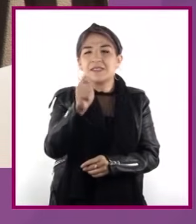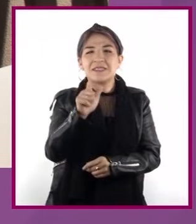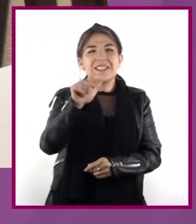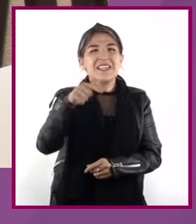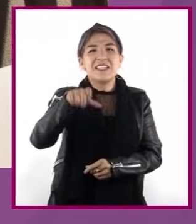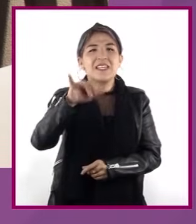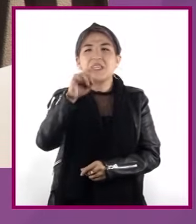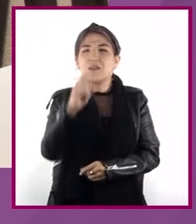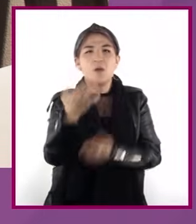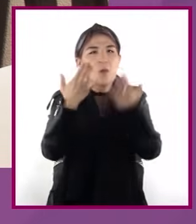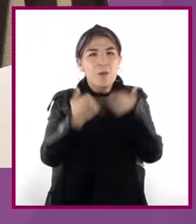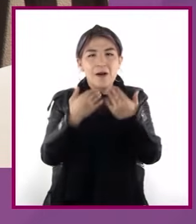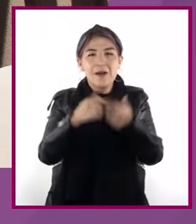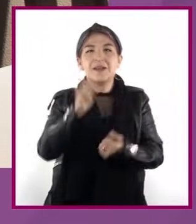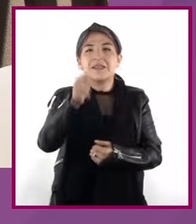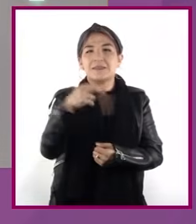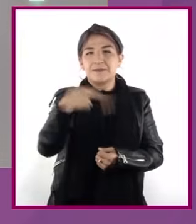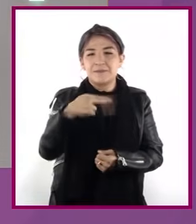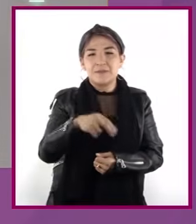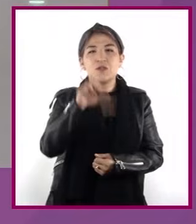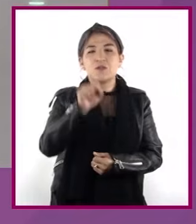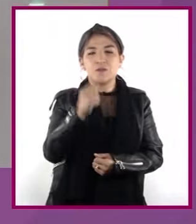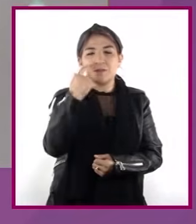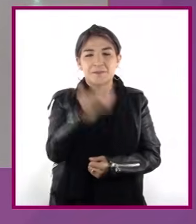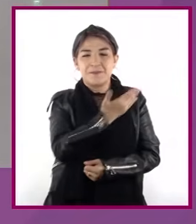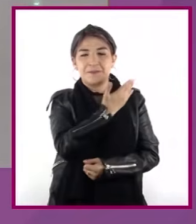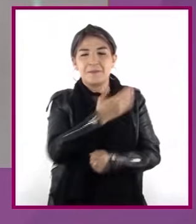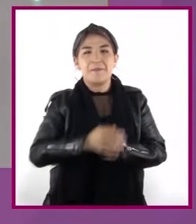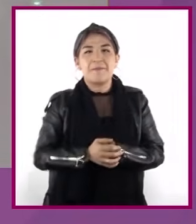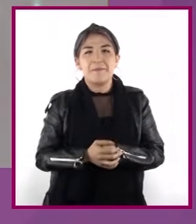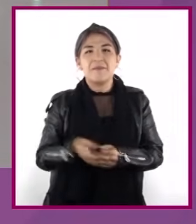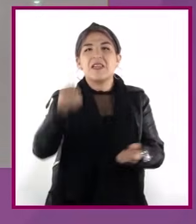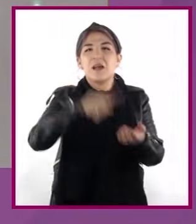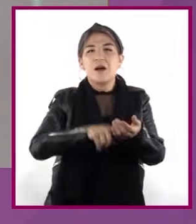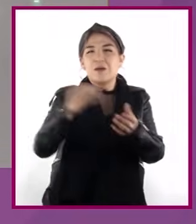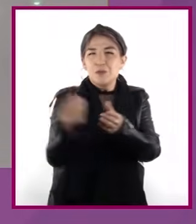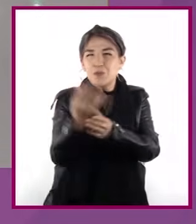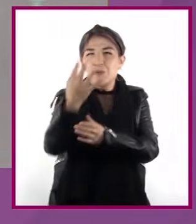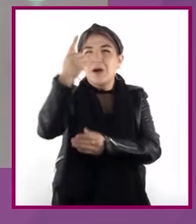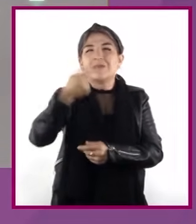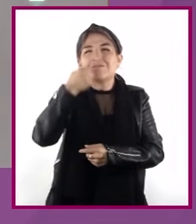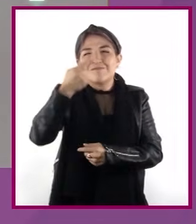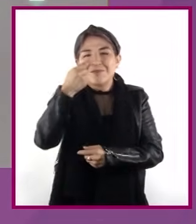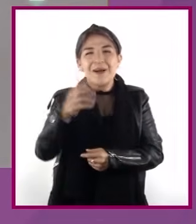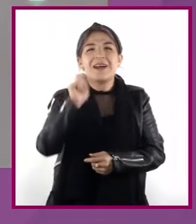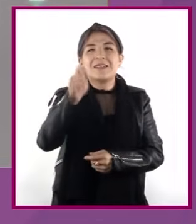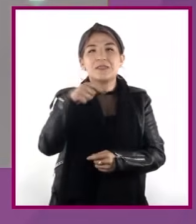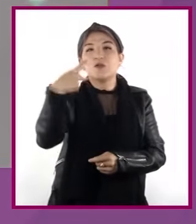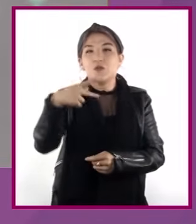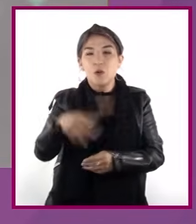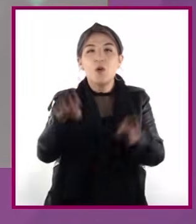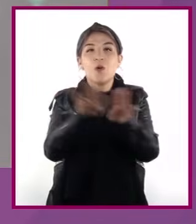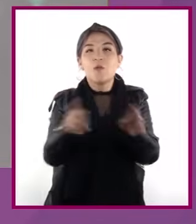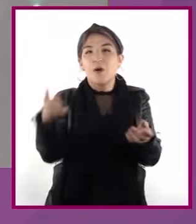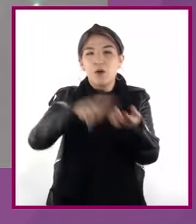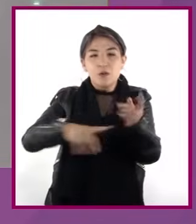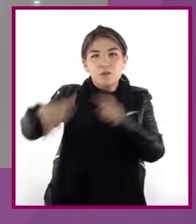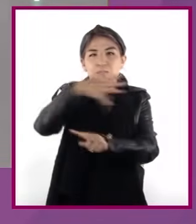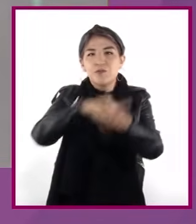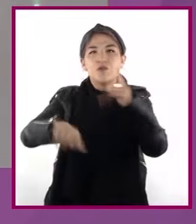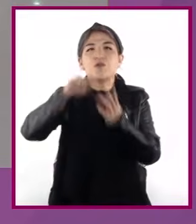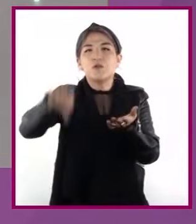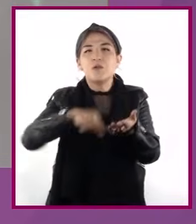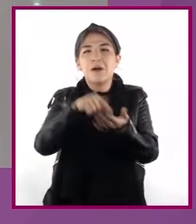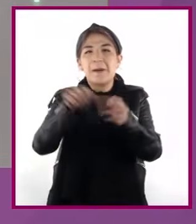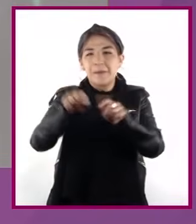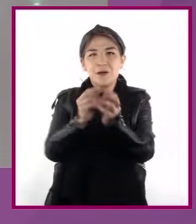este cambio se le llama sublimación. Las pastillas desodorantes son un ejemplo de ello, pues el sólido se esparce como